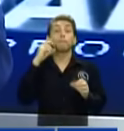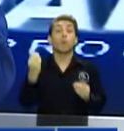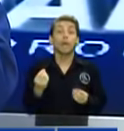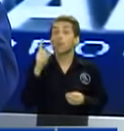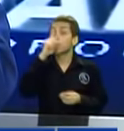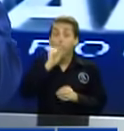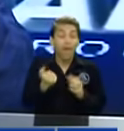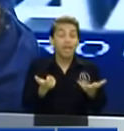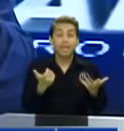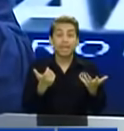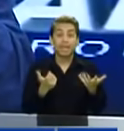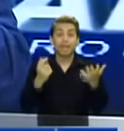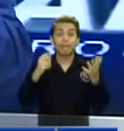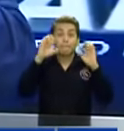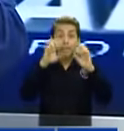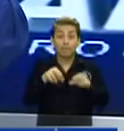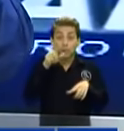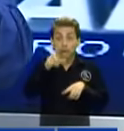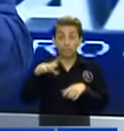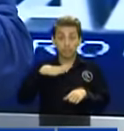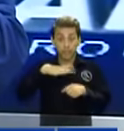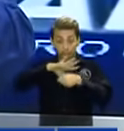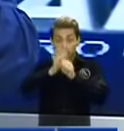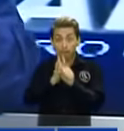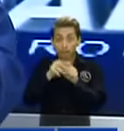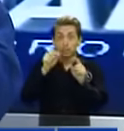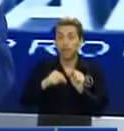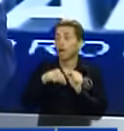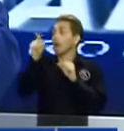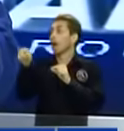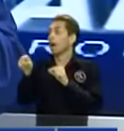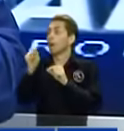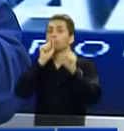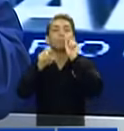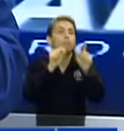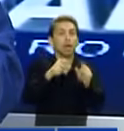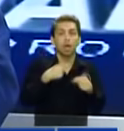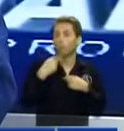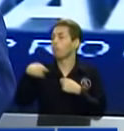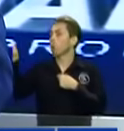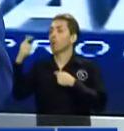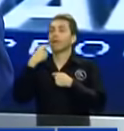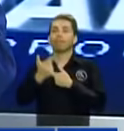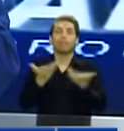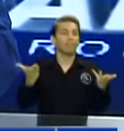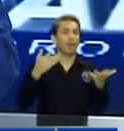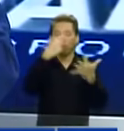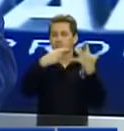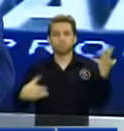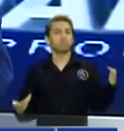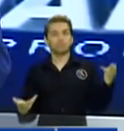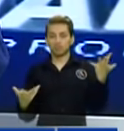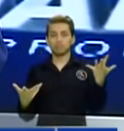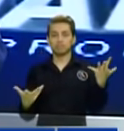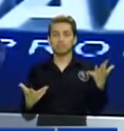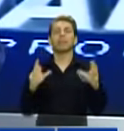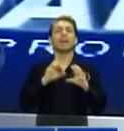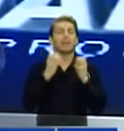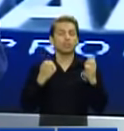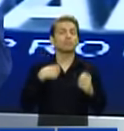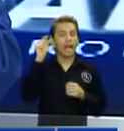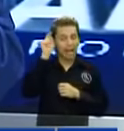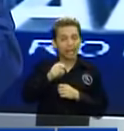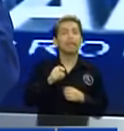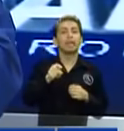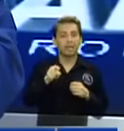pueda estar contaminada y romper la cuarentena y salir a la tienda o algo, y eso podría contaminar a más gente. Entonces, ahí creo yo que hemos